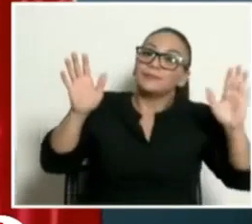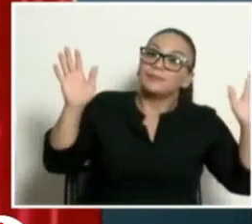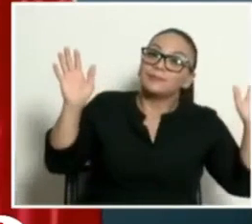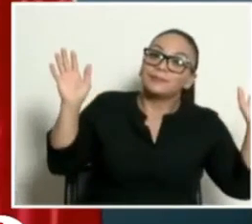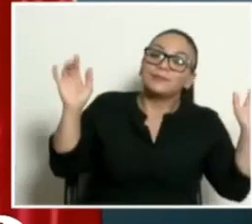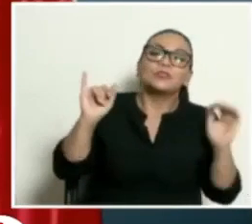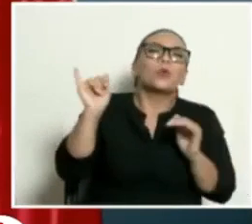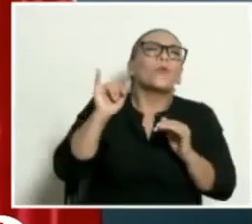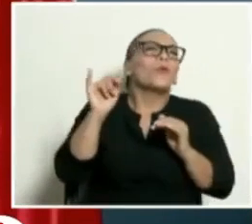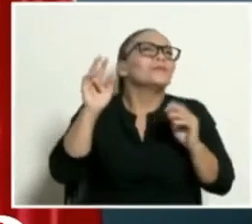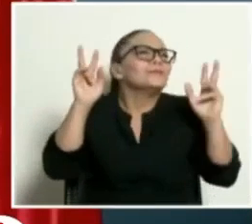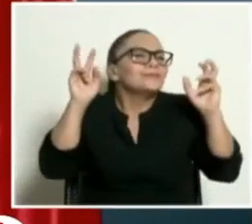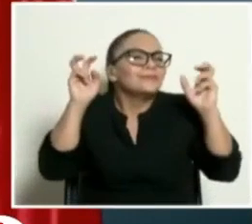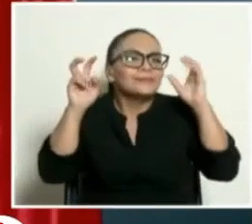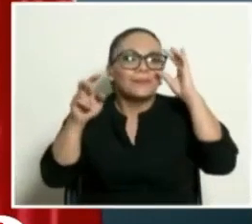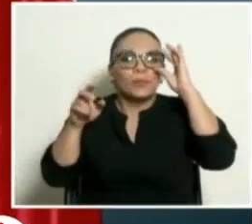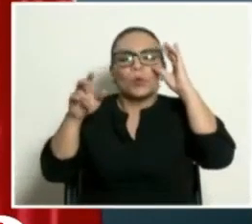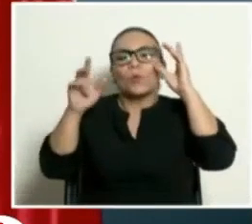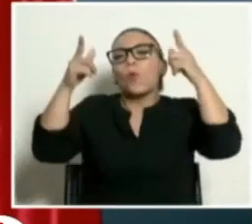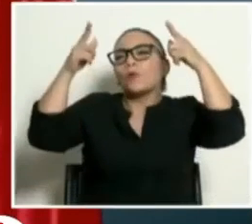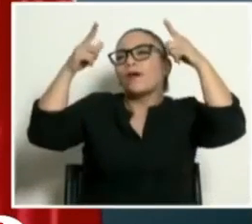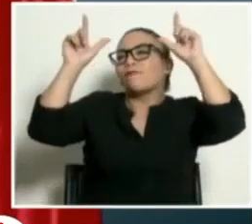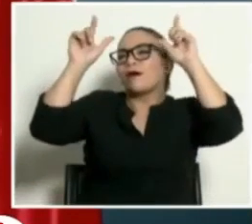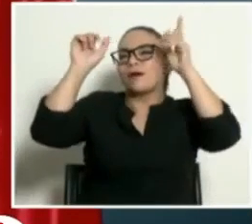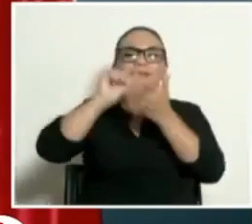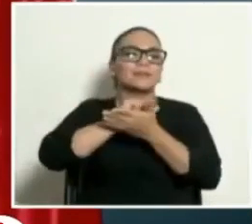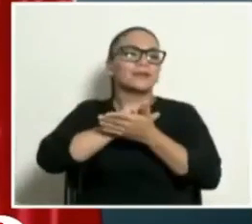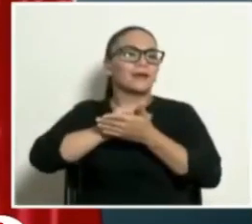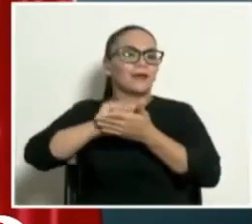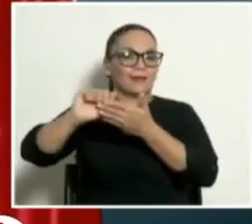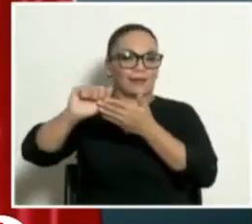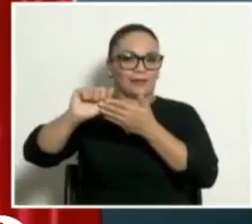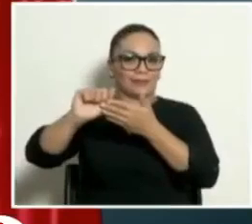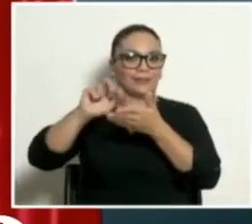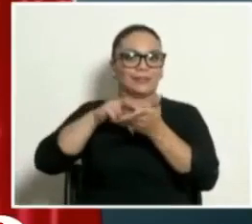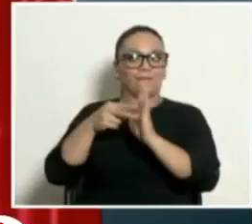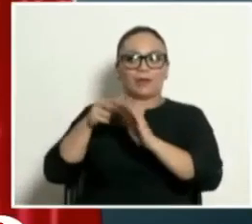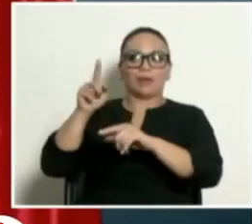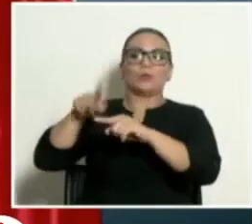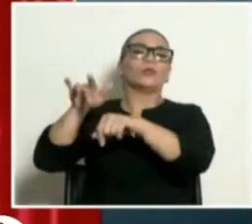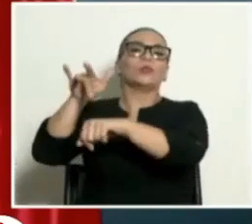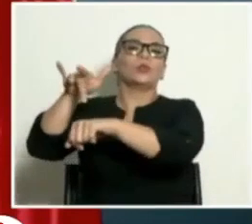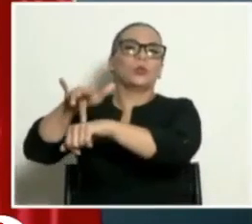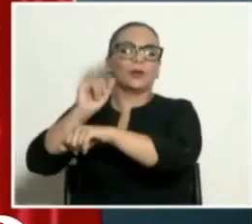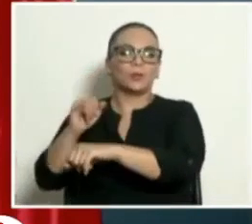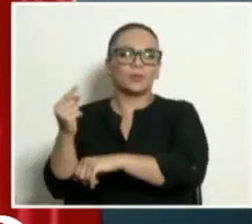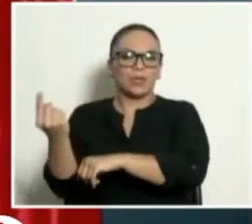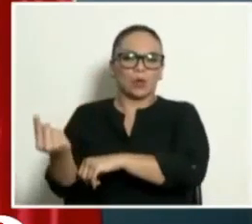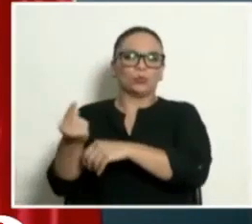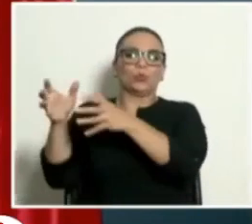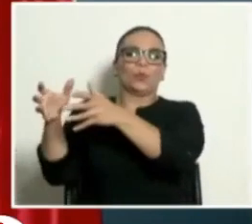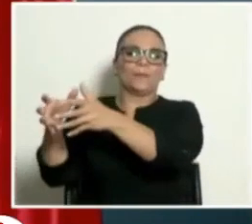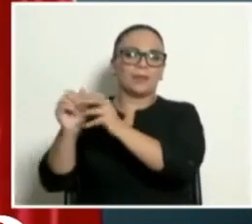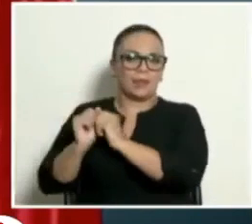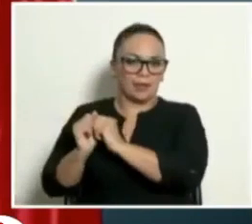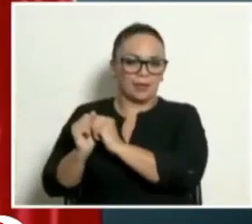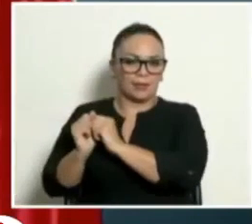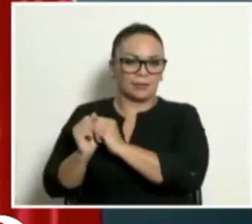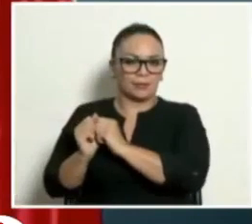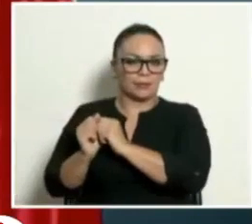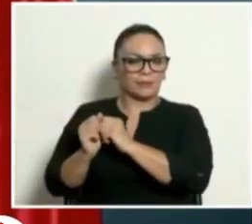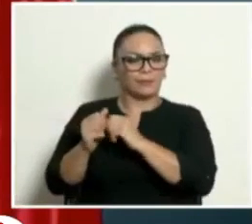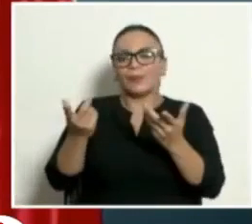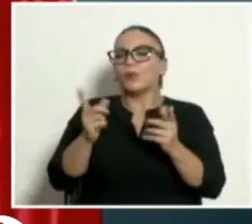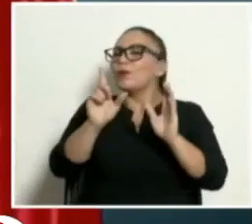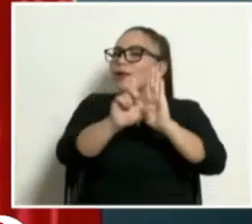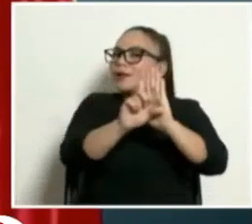sagrada, que es la autonomía, pero que es una autonomía malentendida, porque lo único que nuestra ley propone